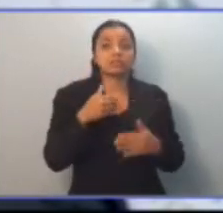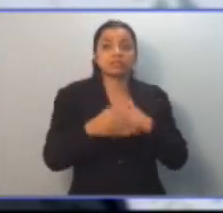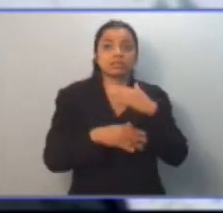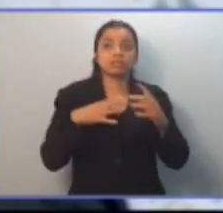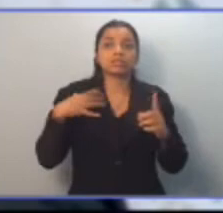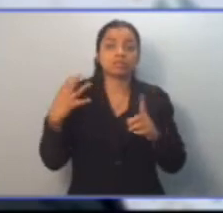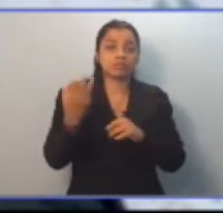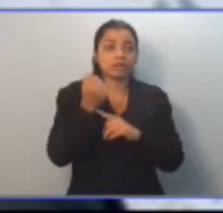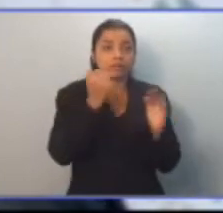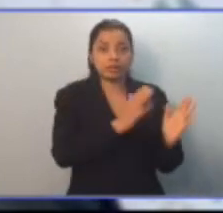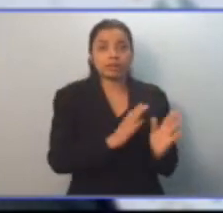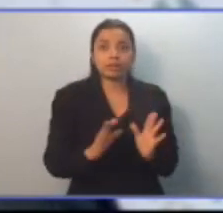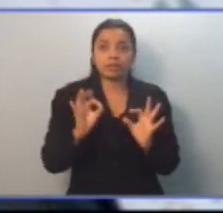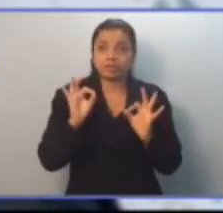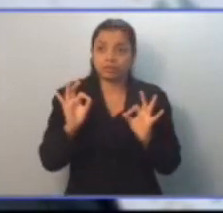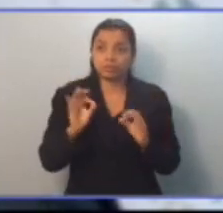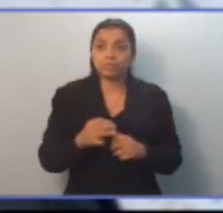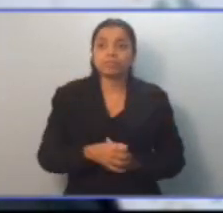afán de esa preparación.